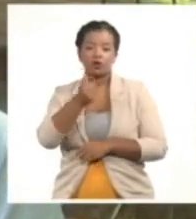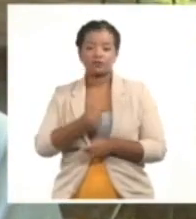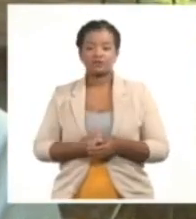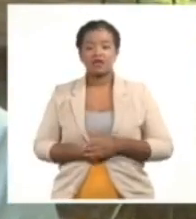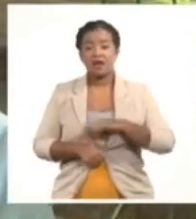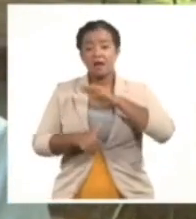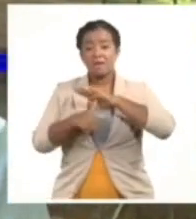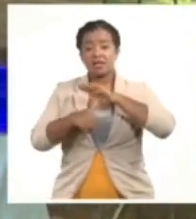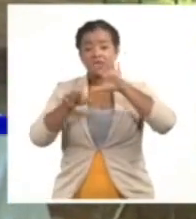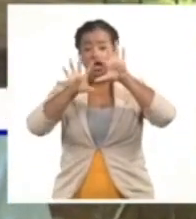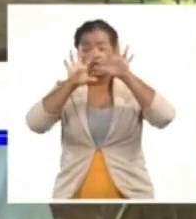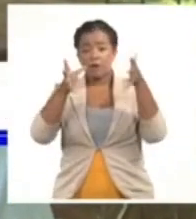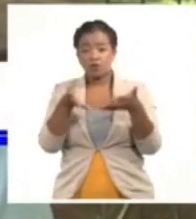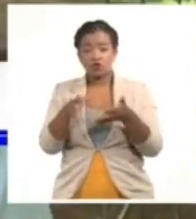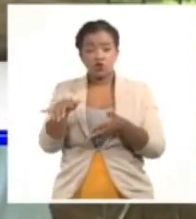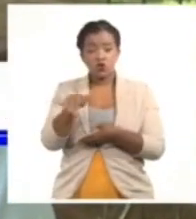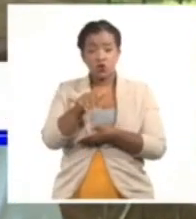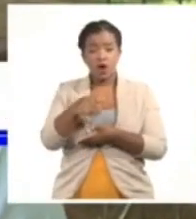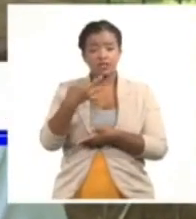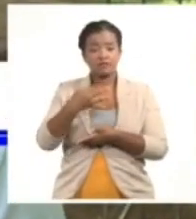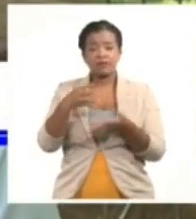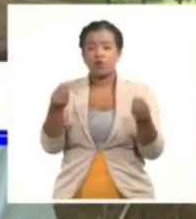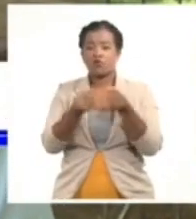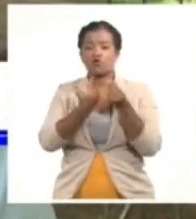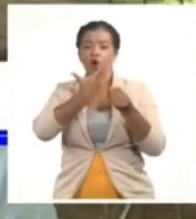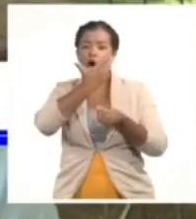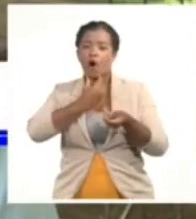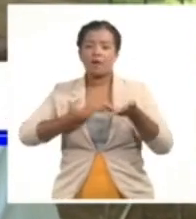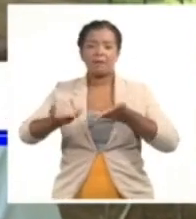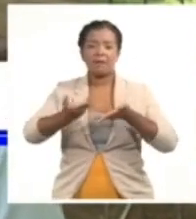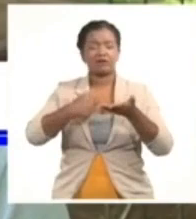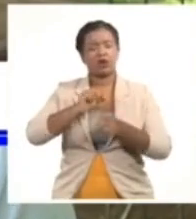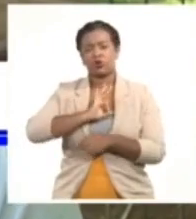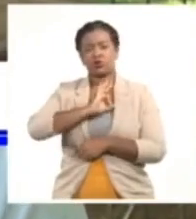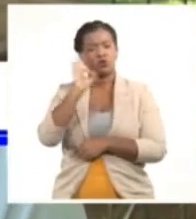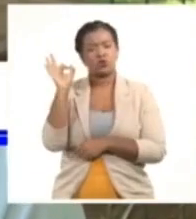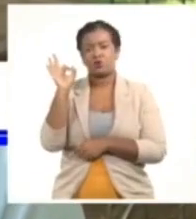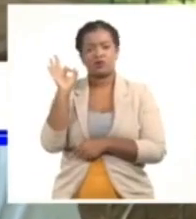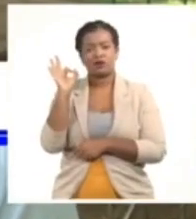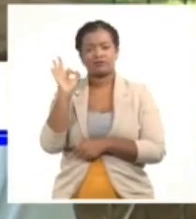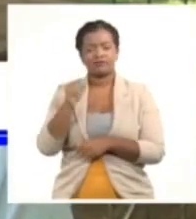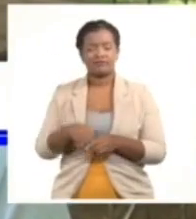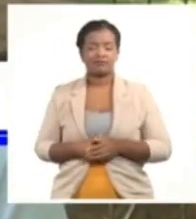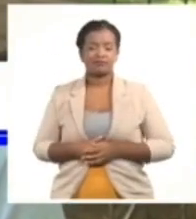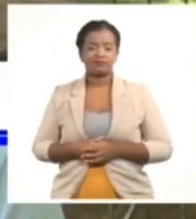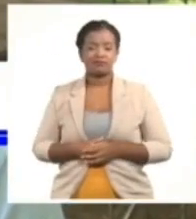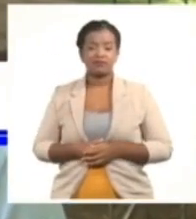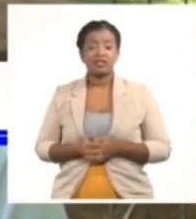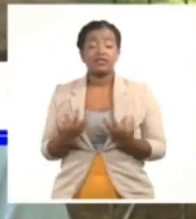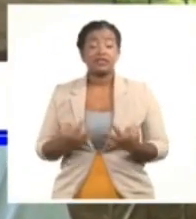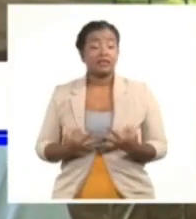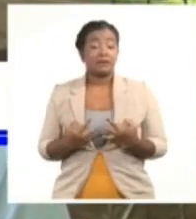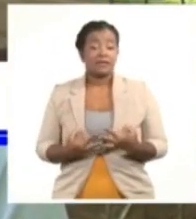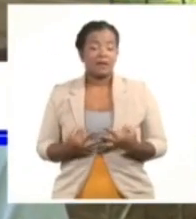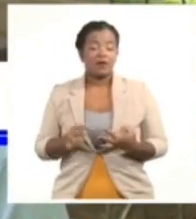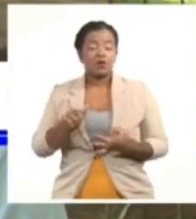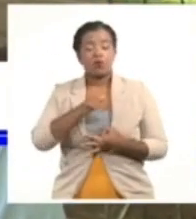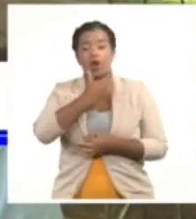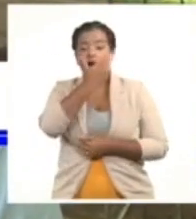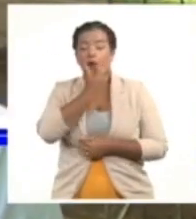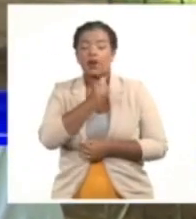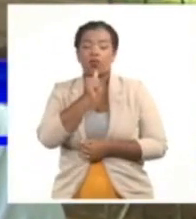mundo comparte con su juventud no todos los presidentes del mundo dialogan de esta manera tan cercana con su juventud y siempre que bueno tengamos